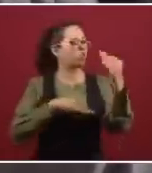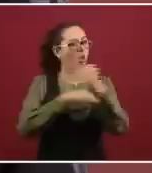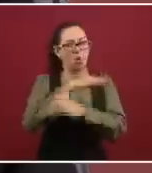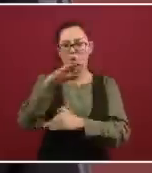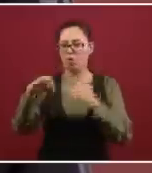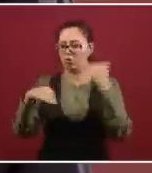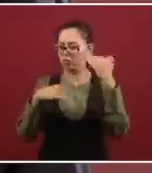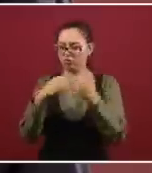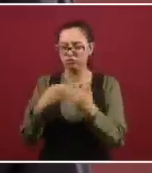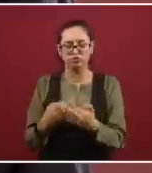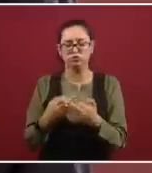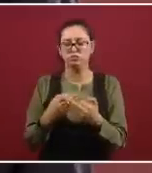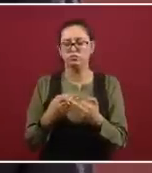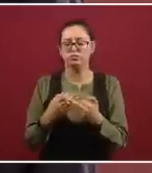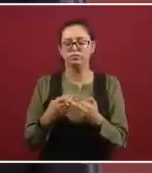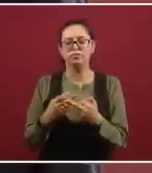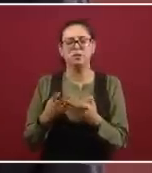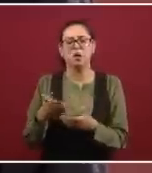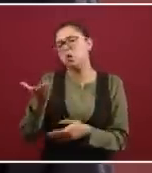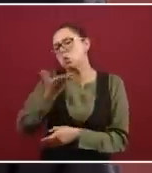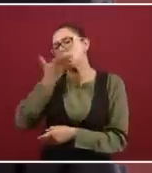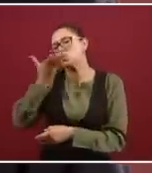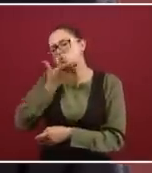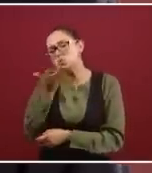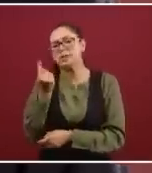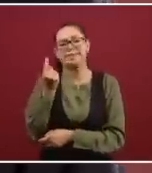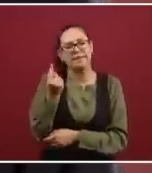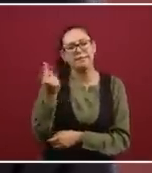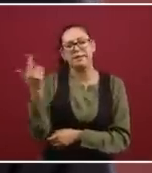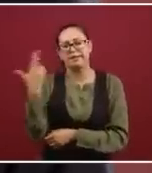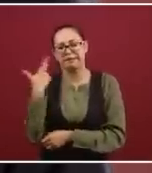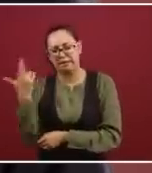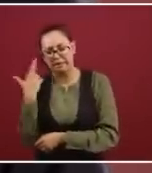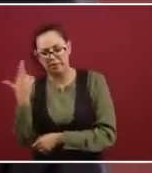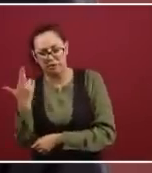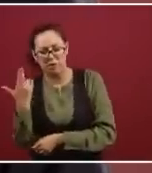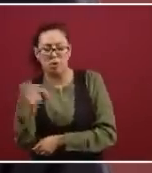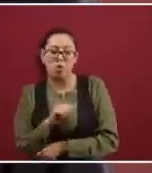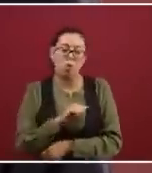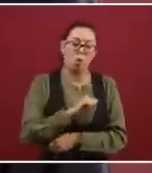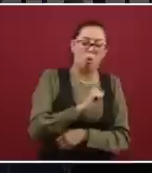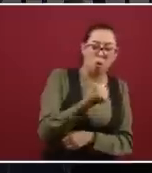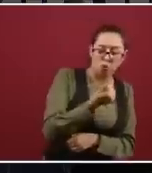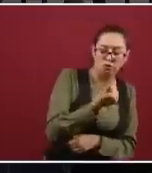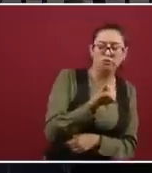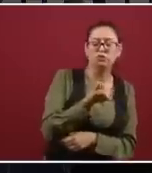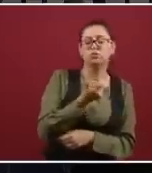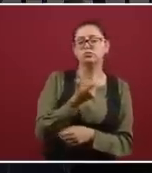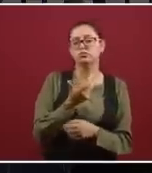los medios vamos a decir convencionales y a los que